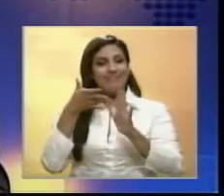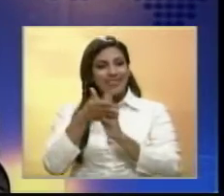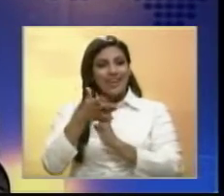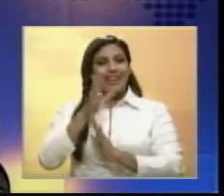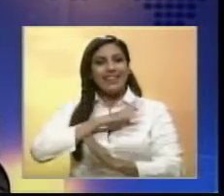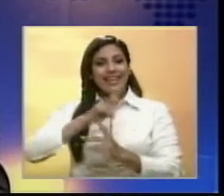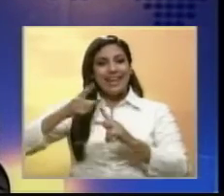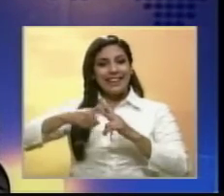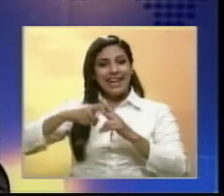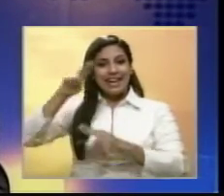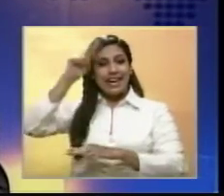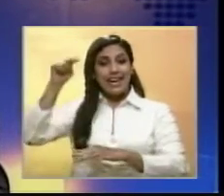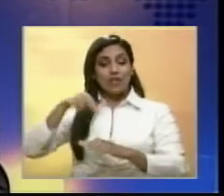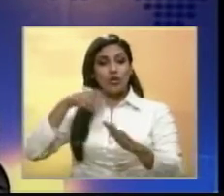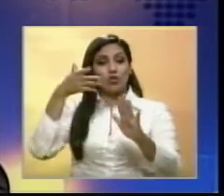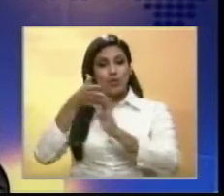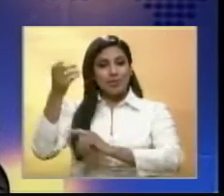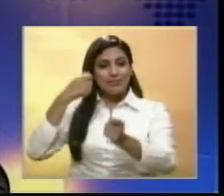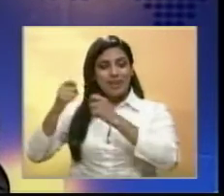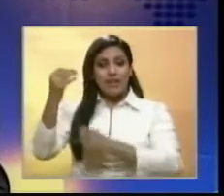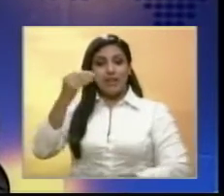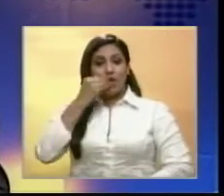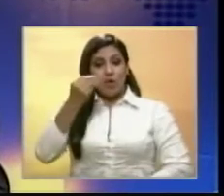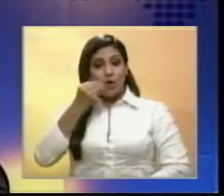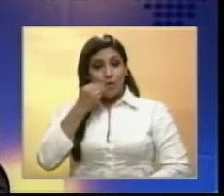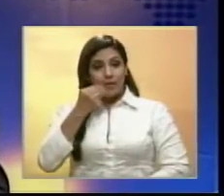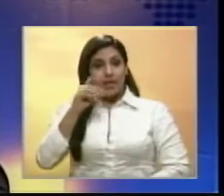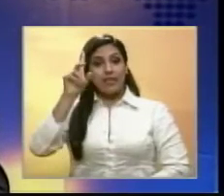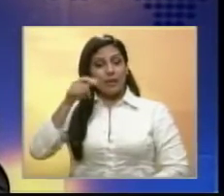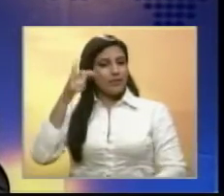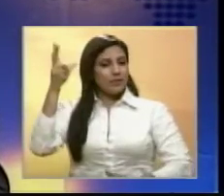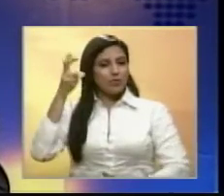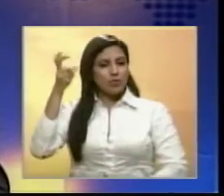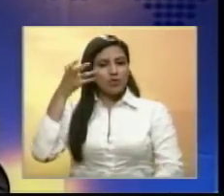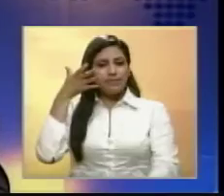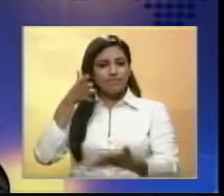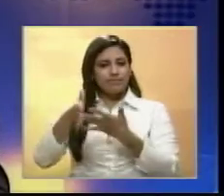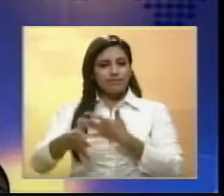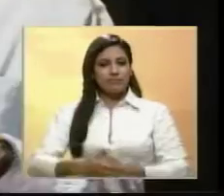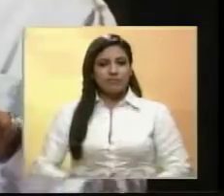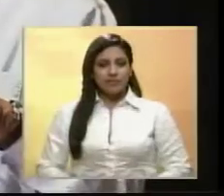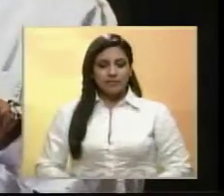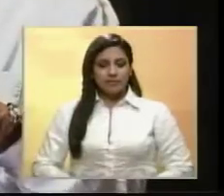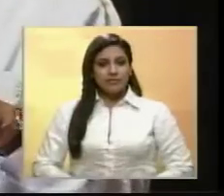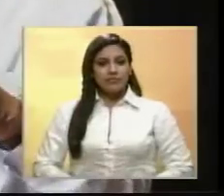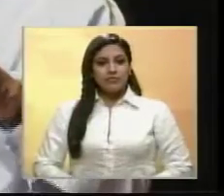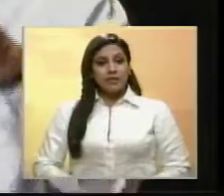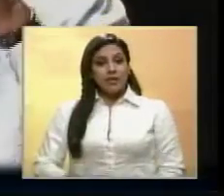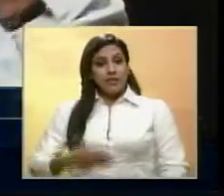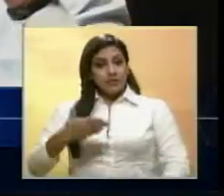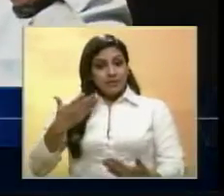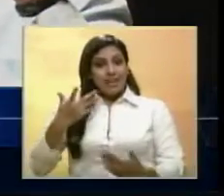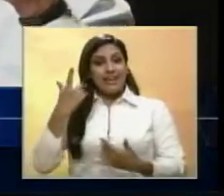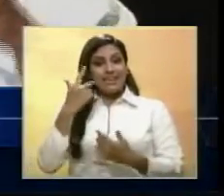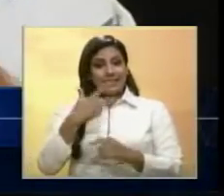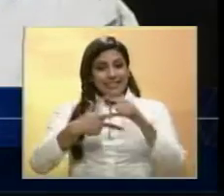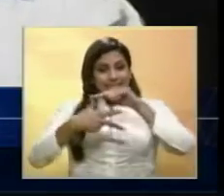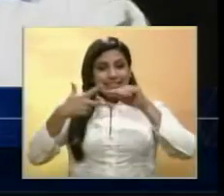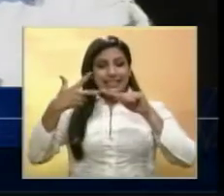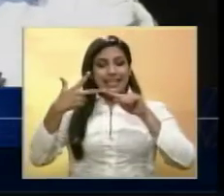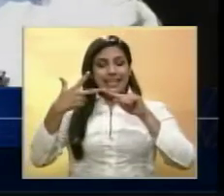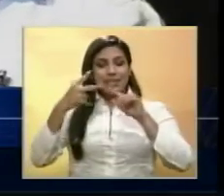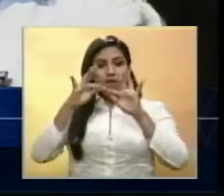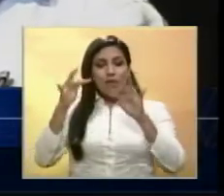durante el Taller Nacional sobre Distribución de Alimentos. Escuchemos parte de sus declaraciones. Hay 3 elementos que